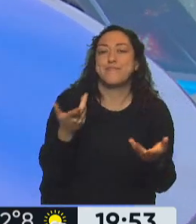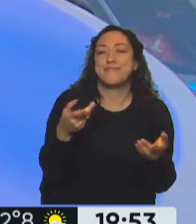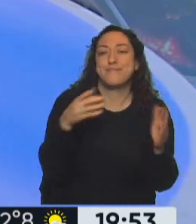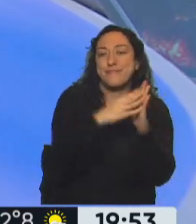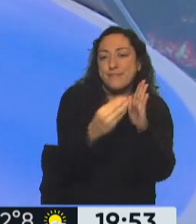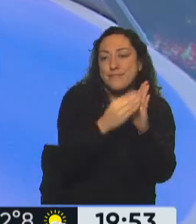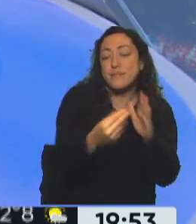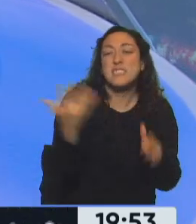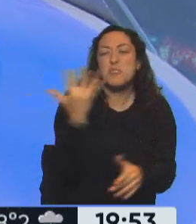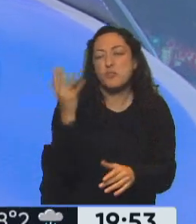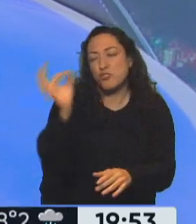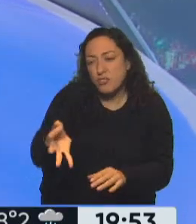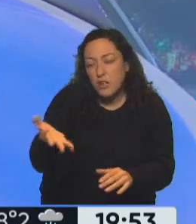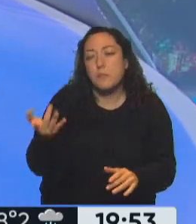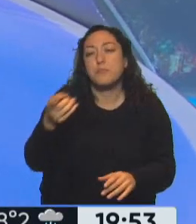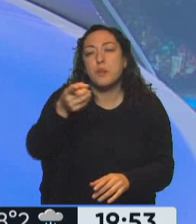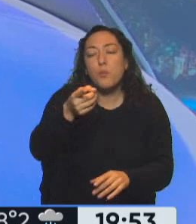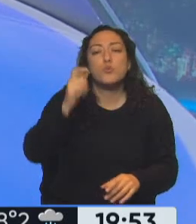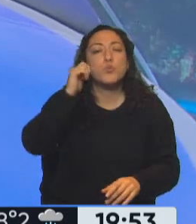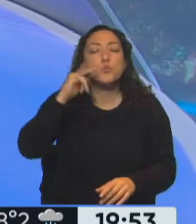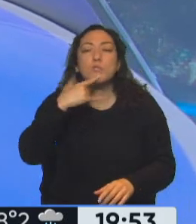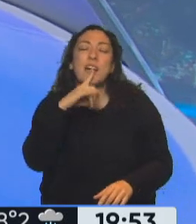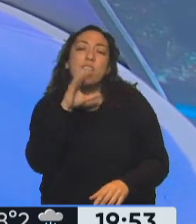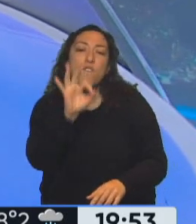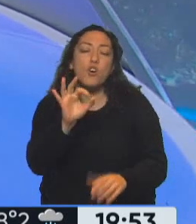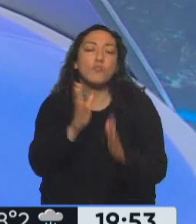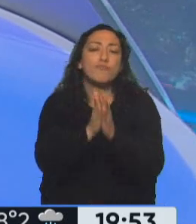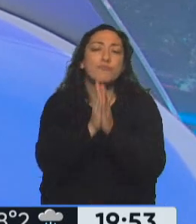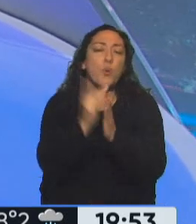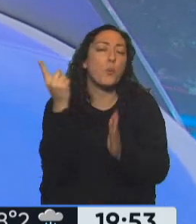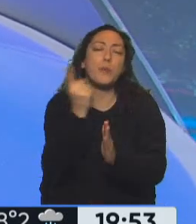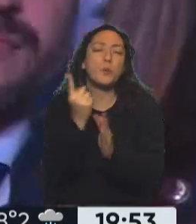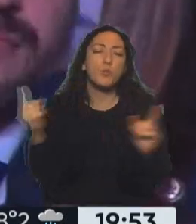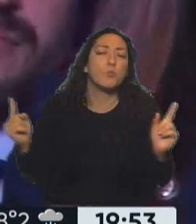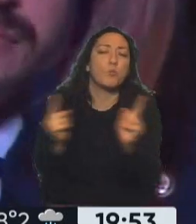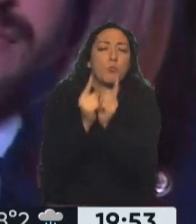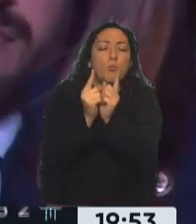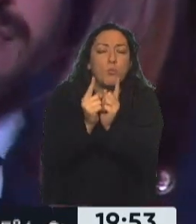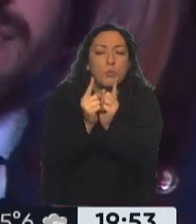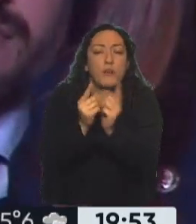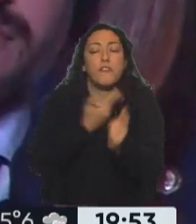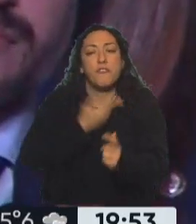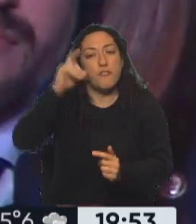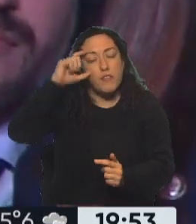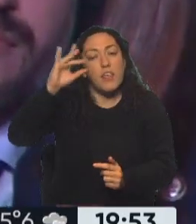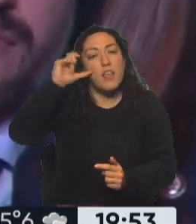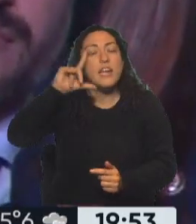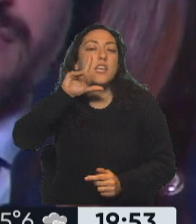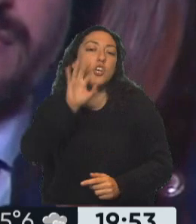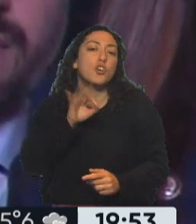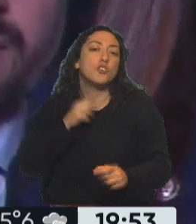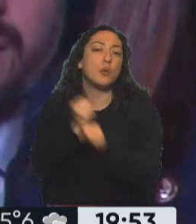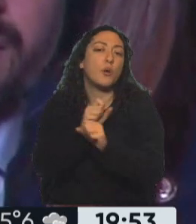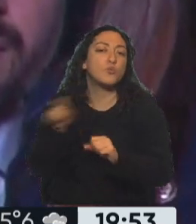yo sé que dura 5 minutos, pero usted, Gustavo, ¿puede un minuto el trabajo de Federico Pellegrino para ver...